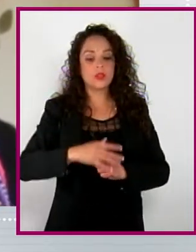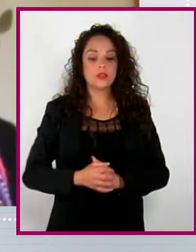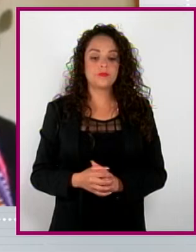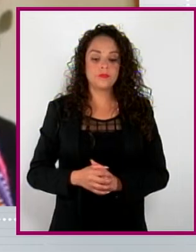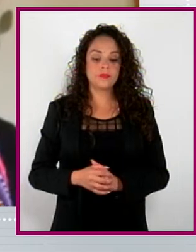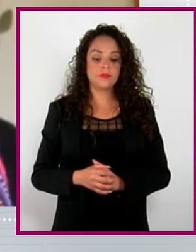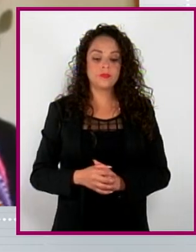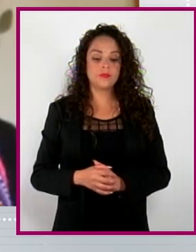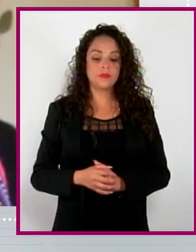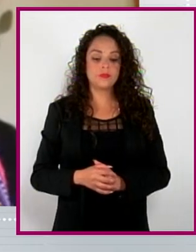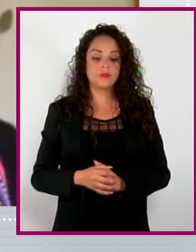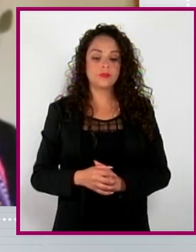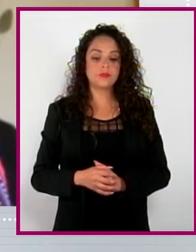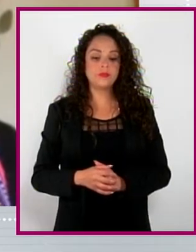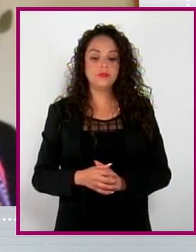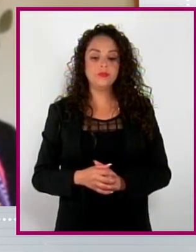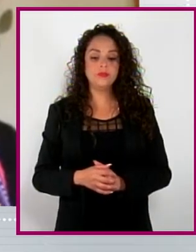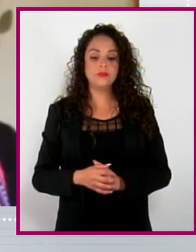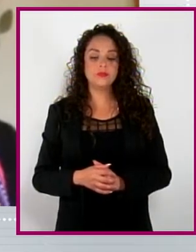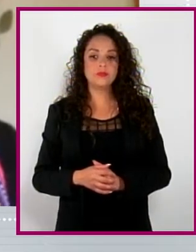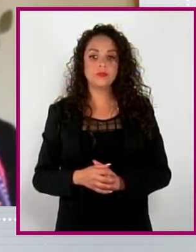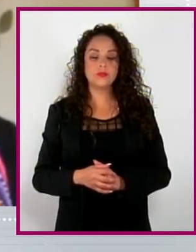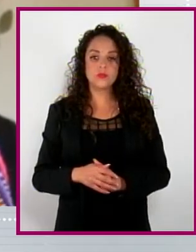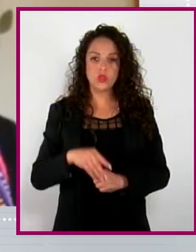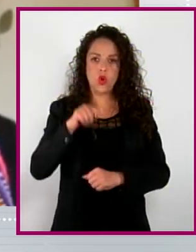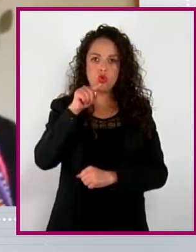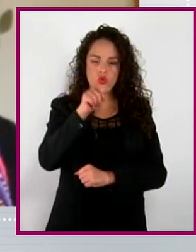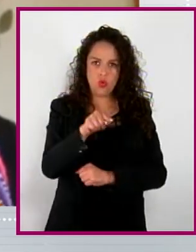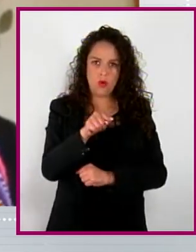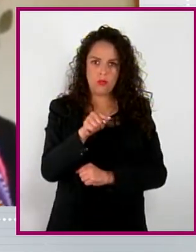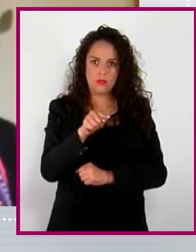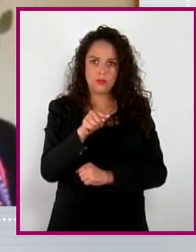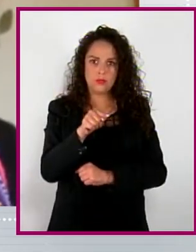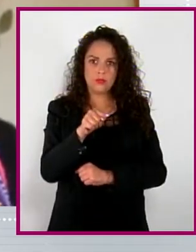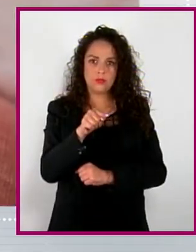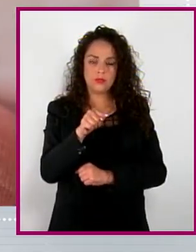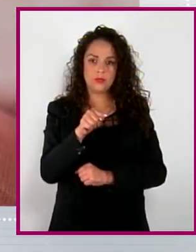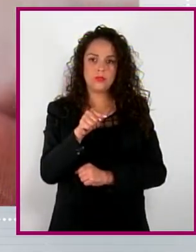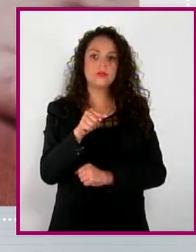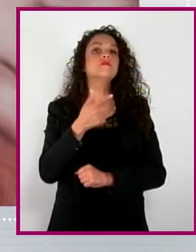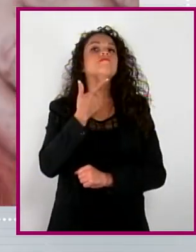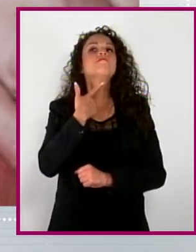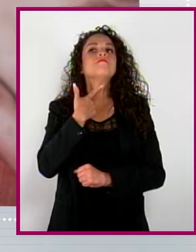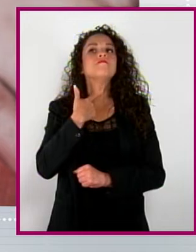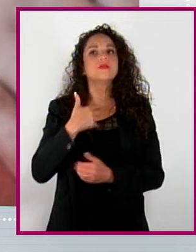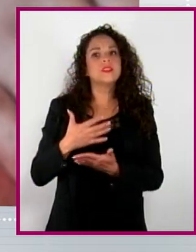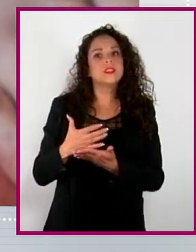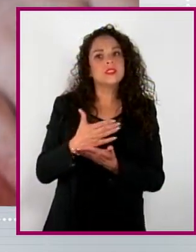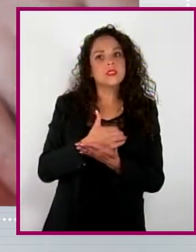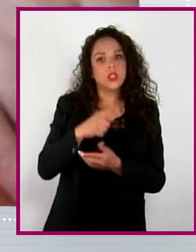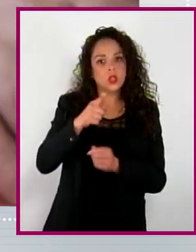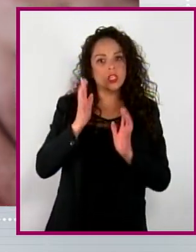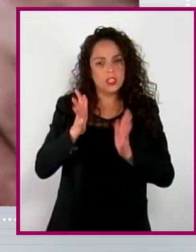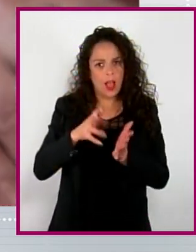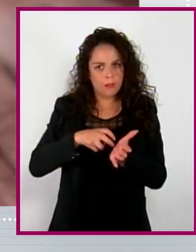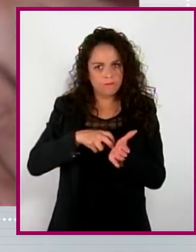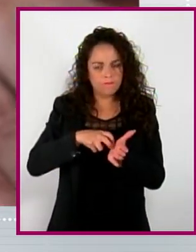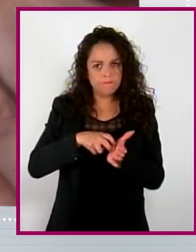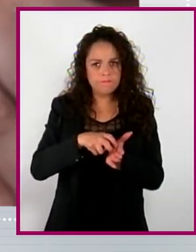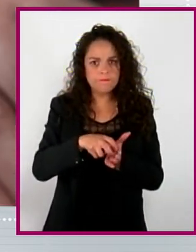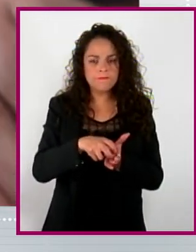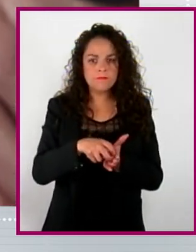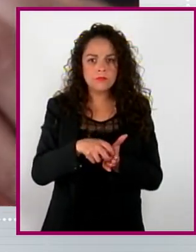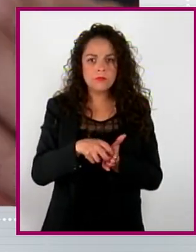atrevido a vivir tu placer y tu sexualidad utilizando